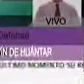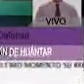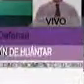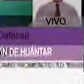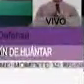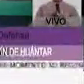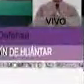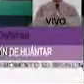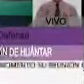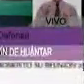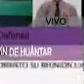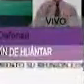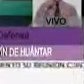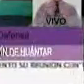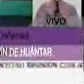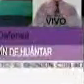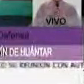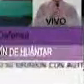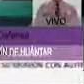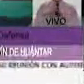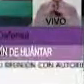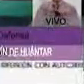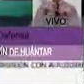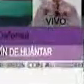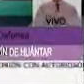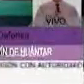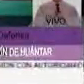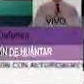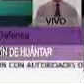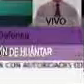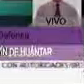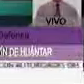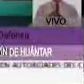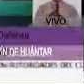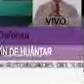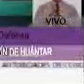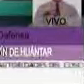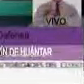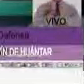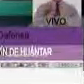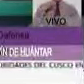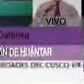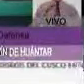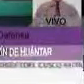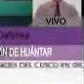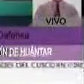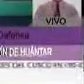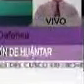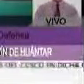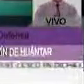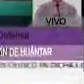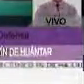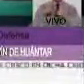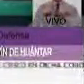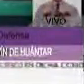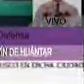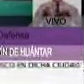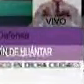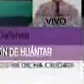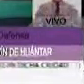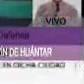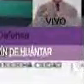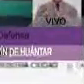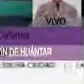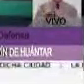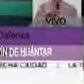No quiero hacer críticas públicas porque ese no es el propósito, pero en todo momento, desde que asumí la